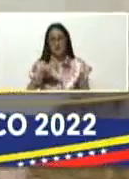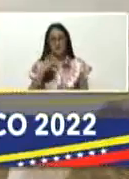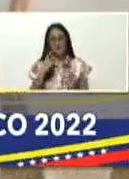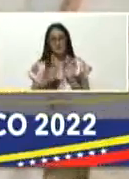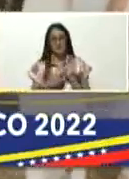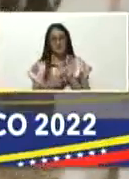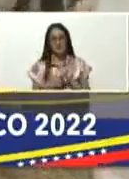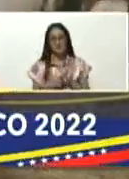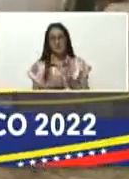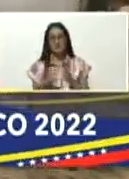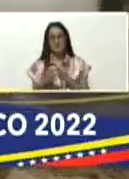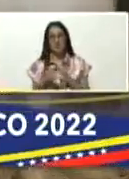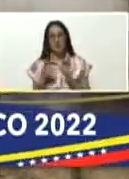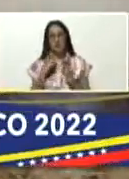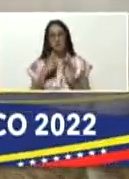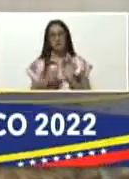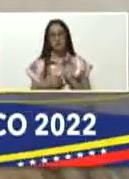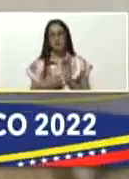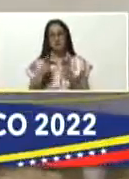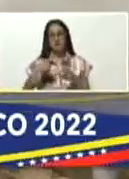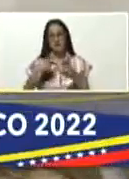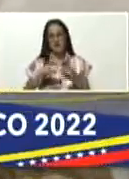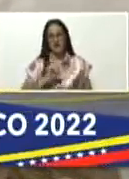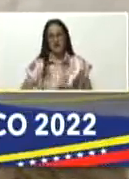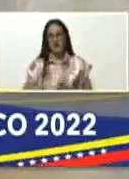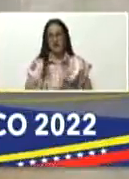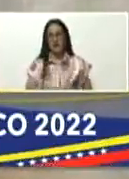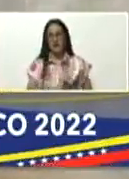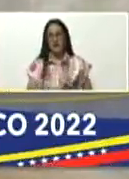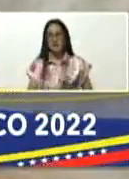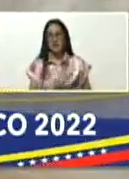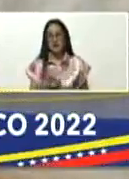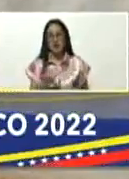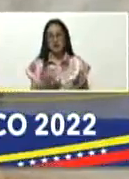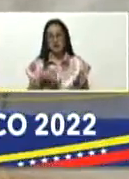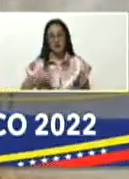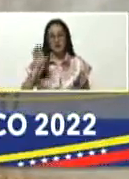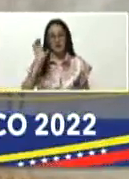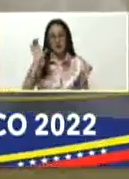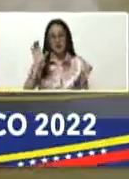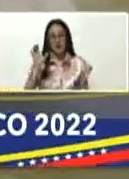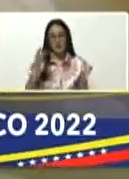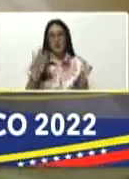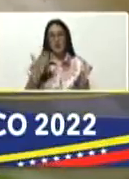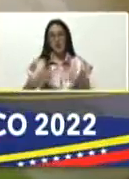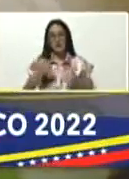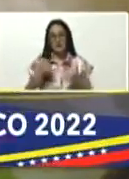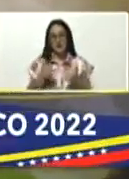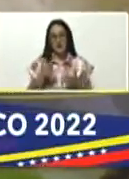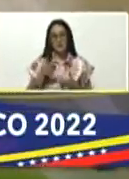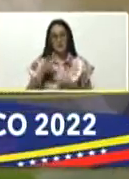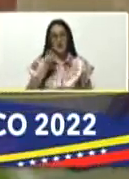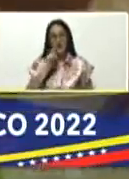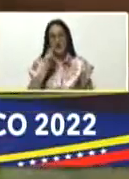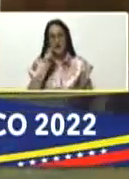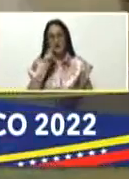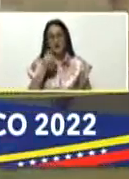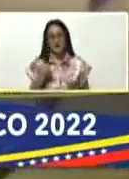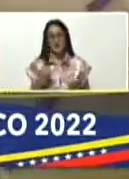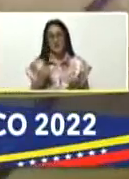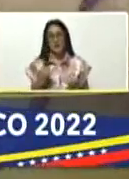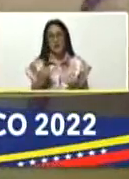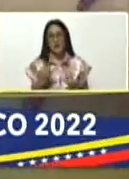de todos nuestros ejemplares de las diversas razas que tenemos acá en nuestro estado. Razas lecheras, razas cárnicas y actualmente